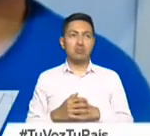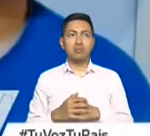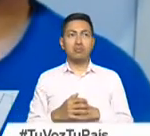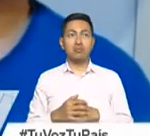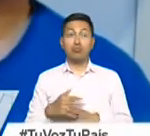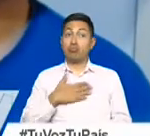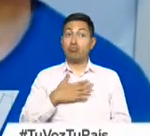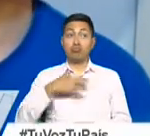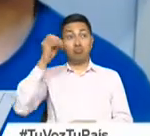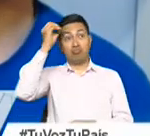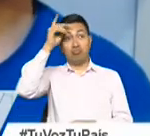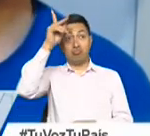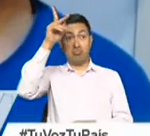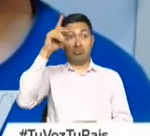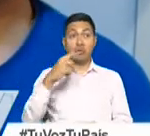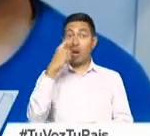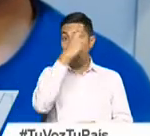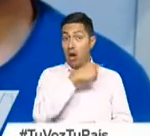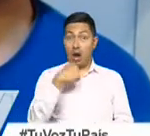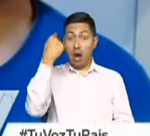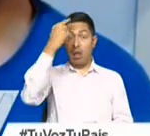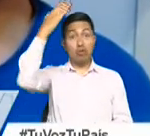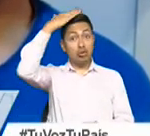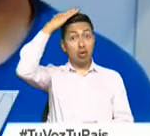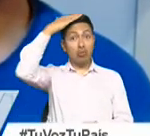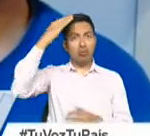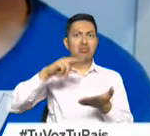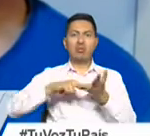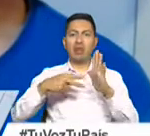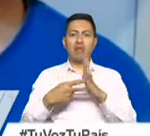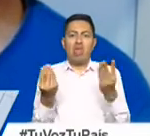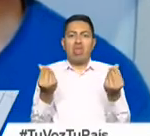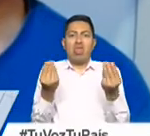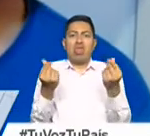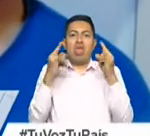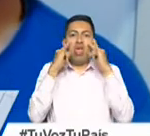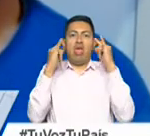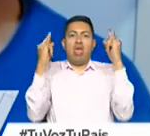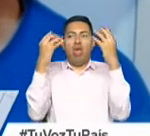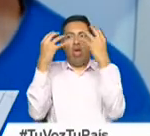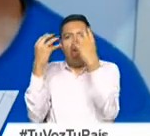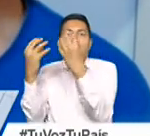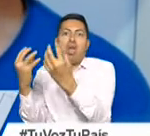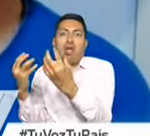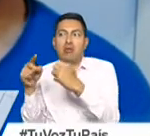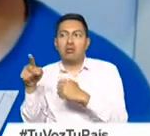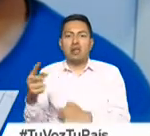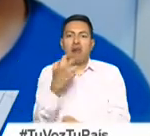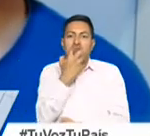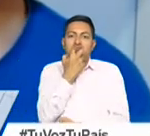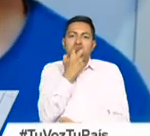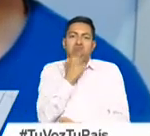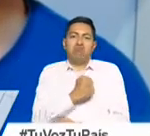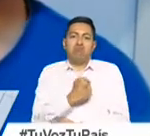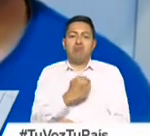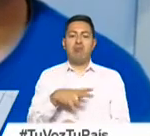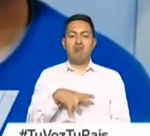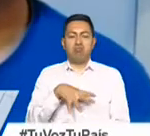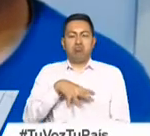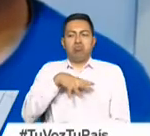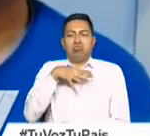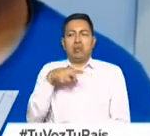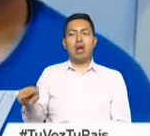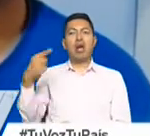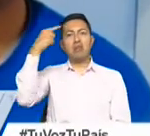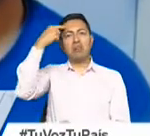En mi opinión, la cara del señor Trump es un símbolo del capitalismo estadounidense. Alguien que es muy egoísta, arrogante y piensa que todo